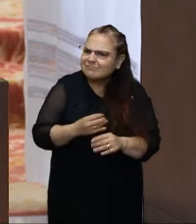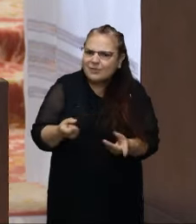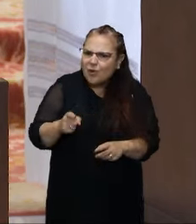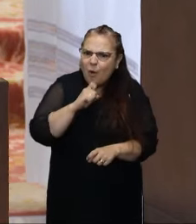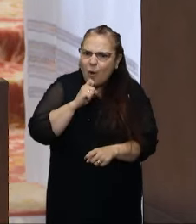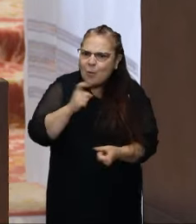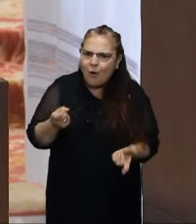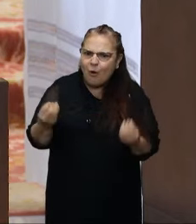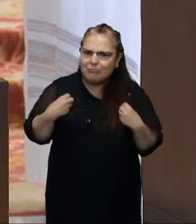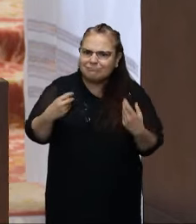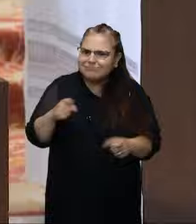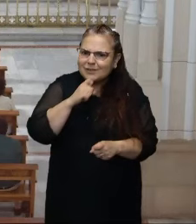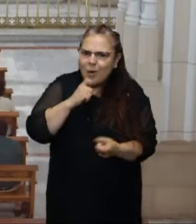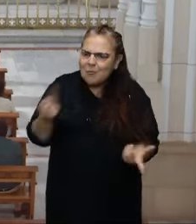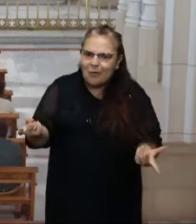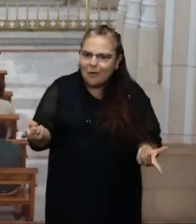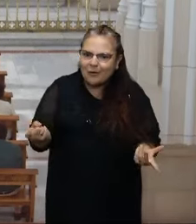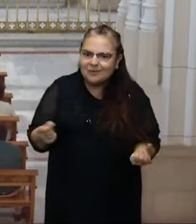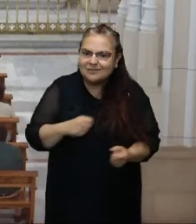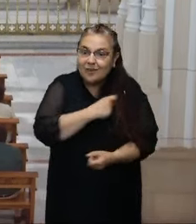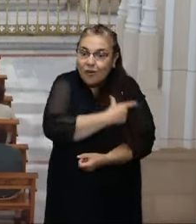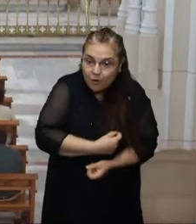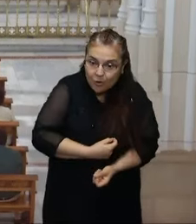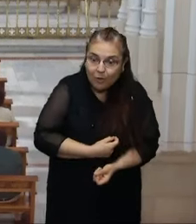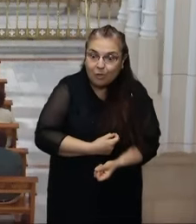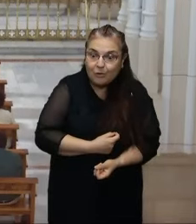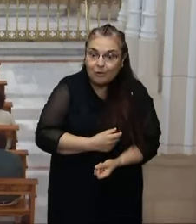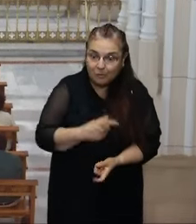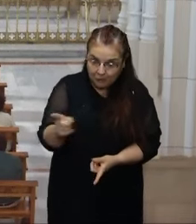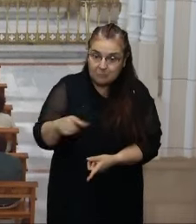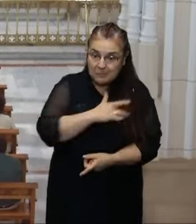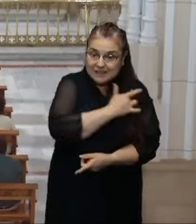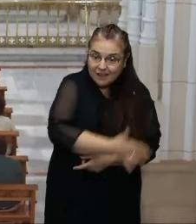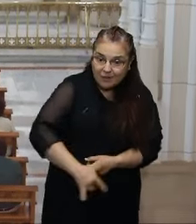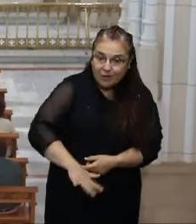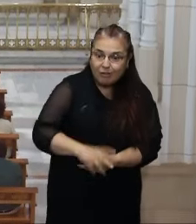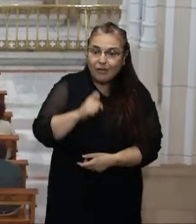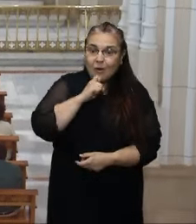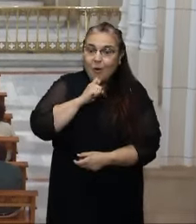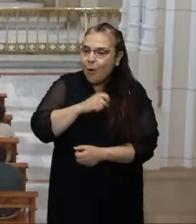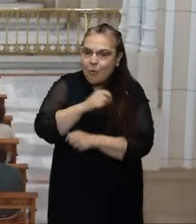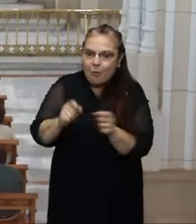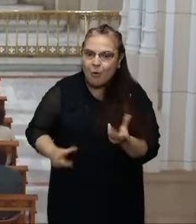vive, con qué corazón se vive esa misericordia.